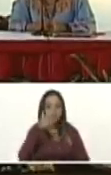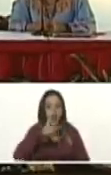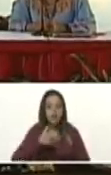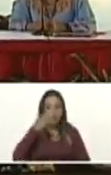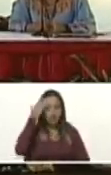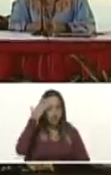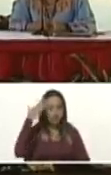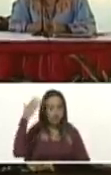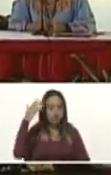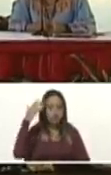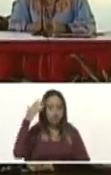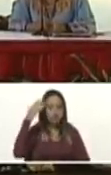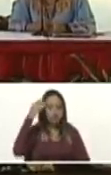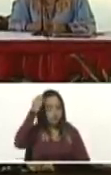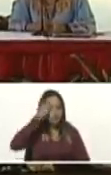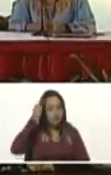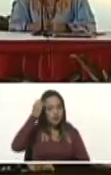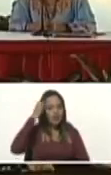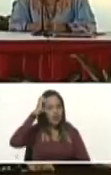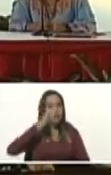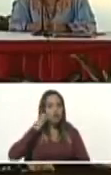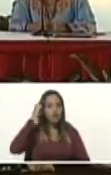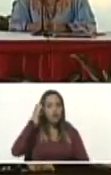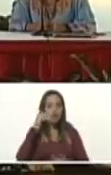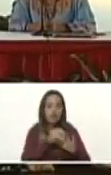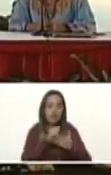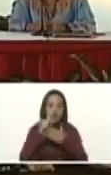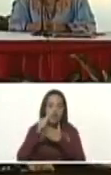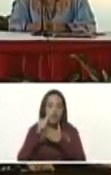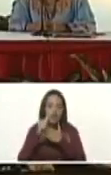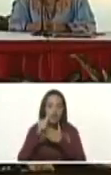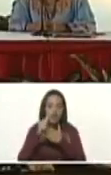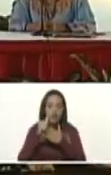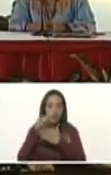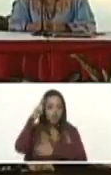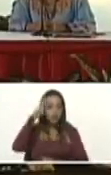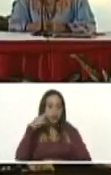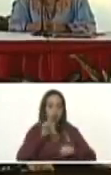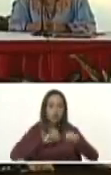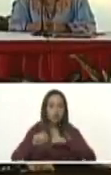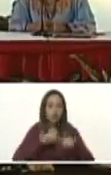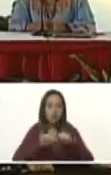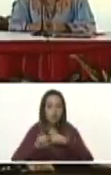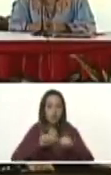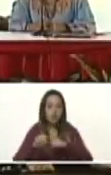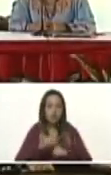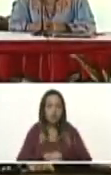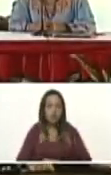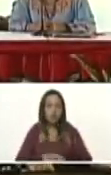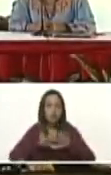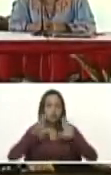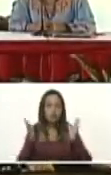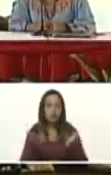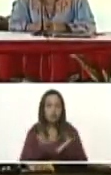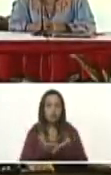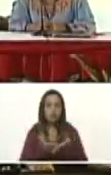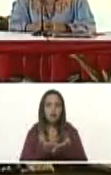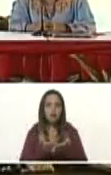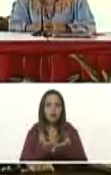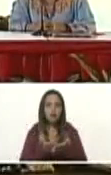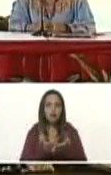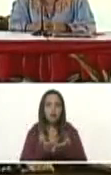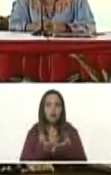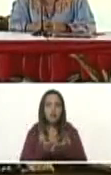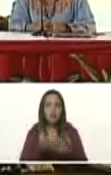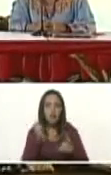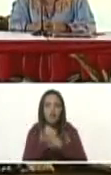europeo, líder de opinión de los movimientos alternativos del mundo que luchan por